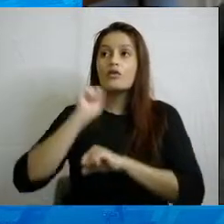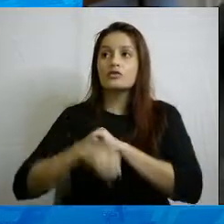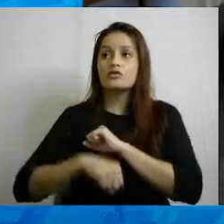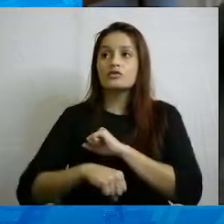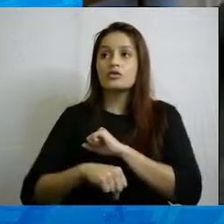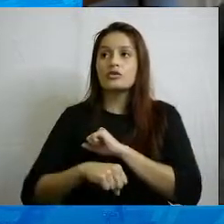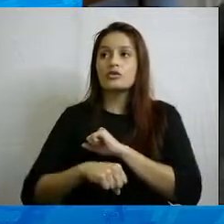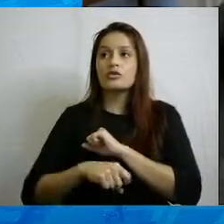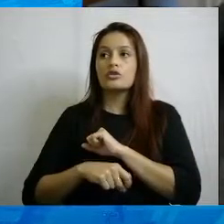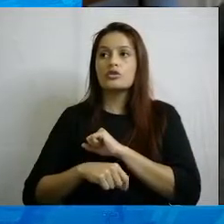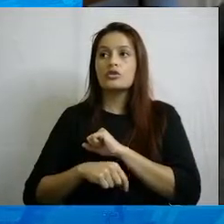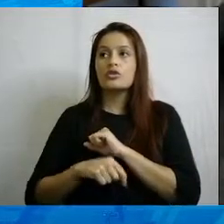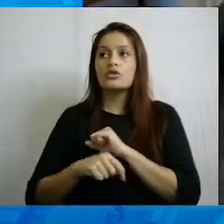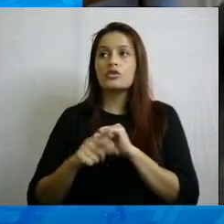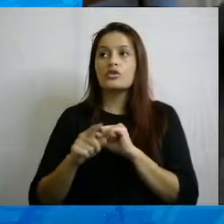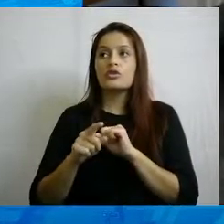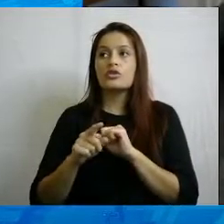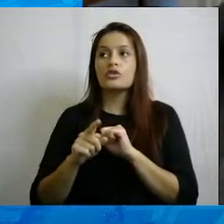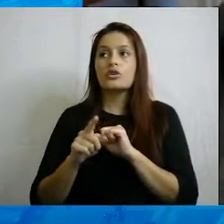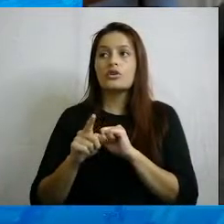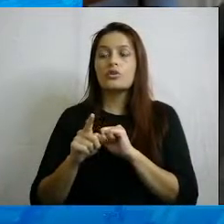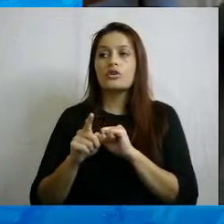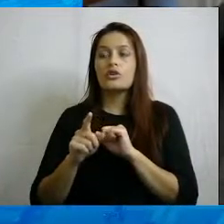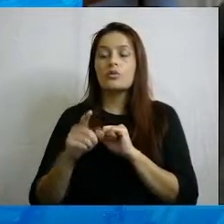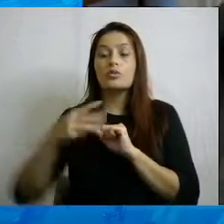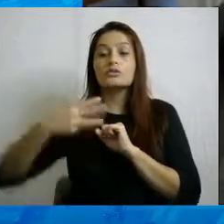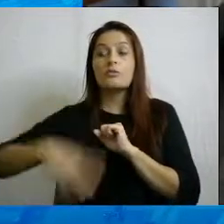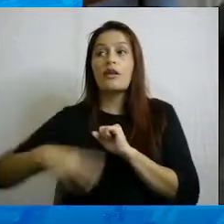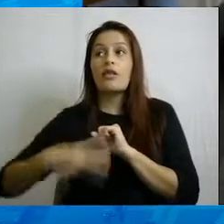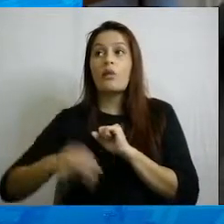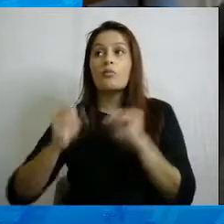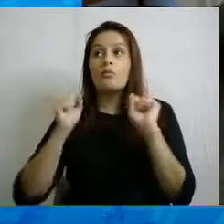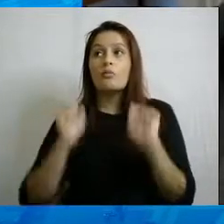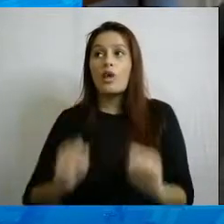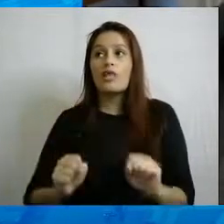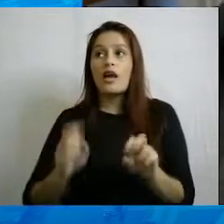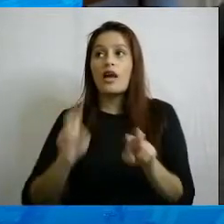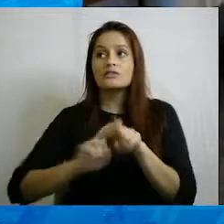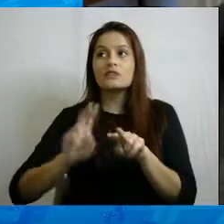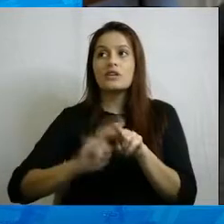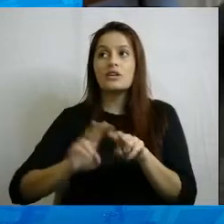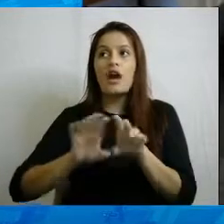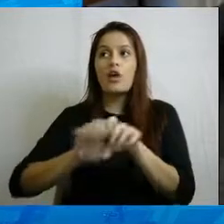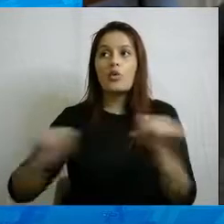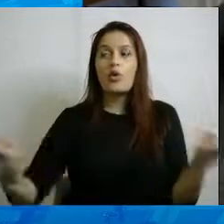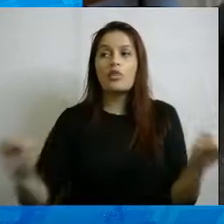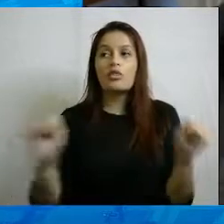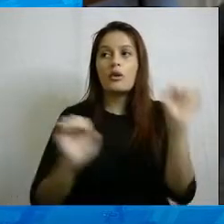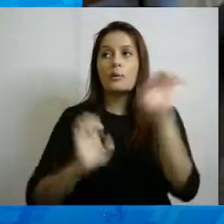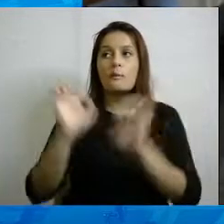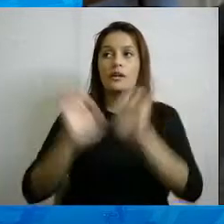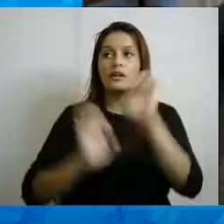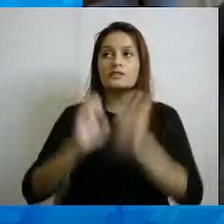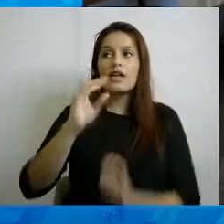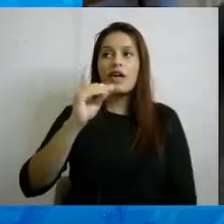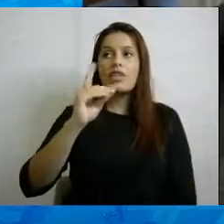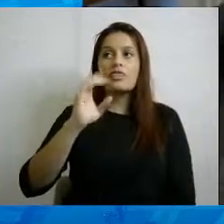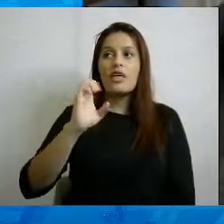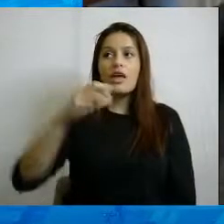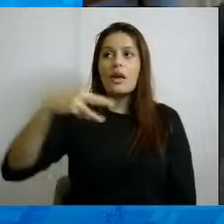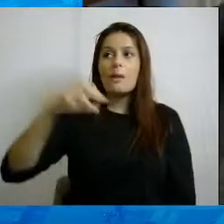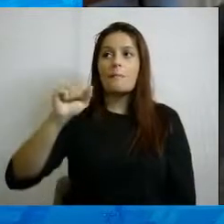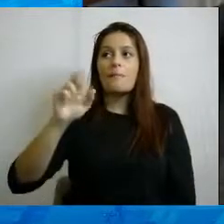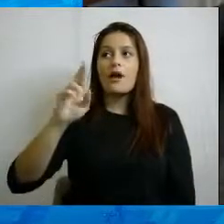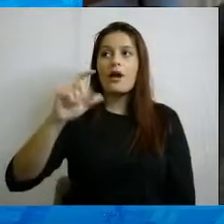el pronunciamiento respecto a la aprobación para que la municipalidad pueda suscribir un convenio con la empresa de Marco S.A.